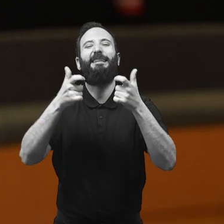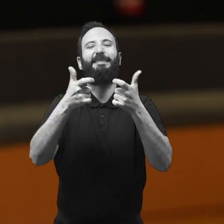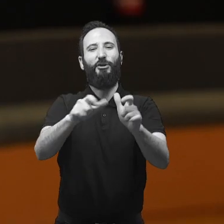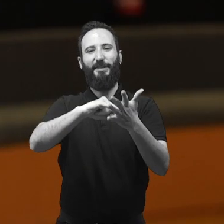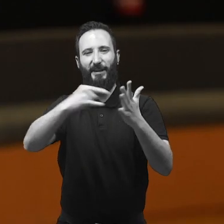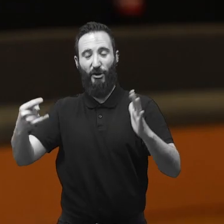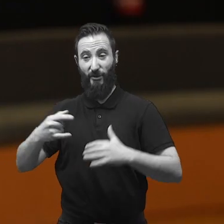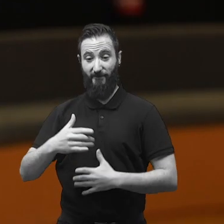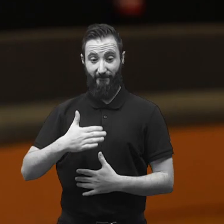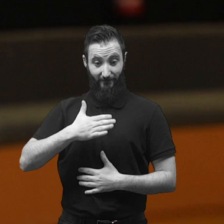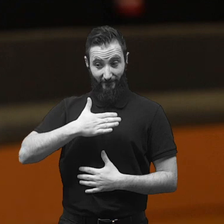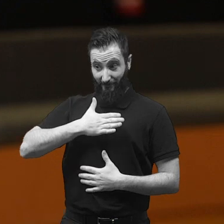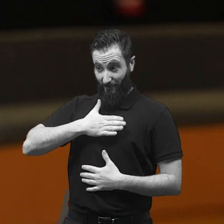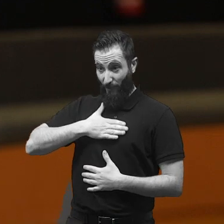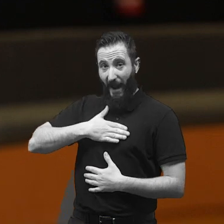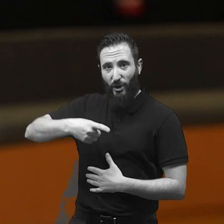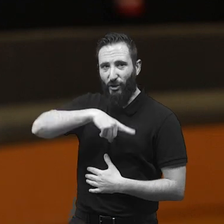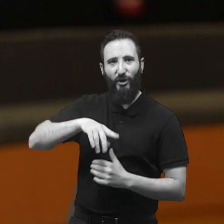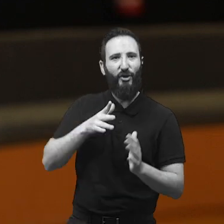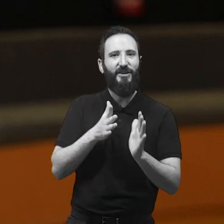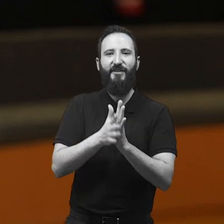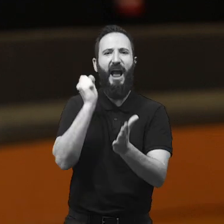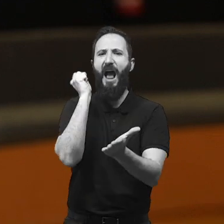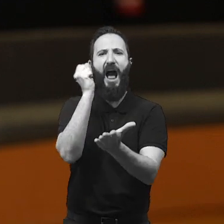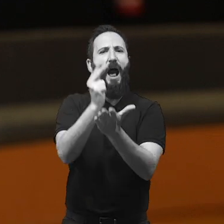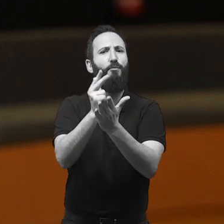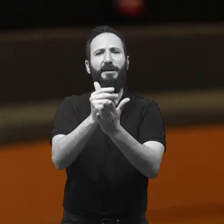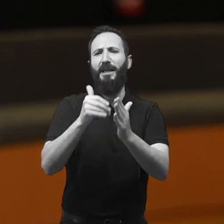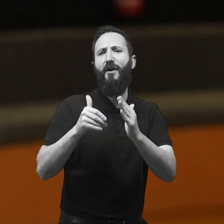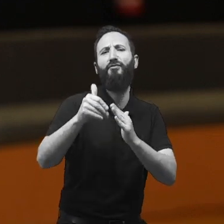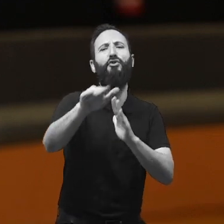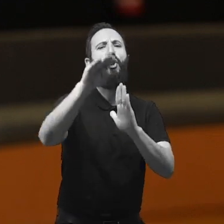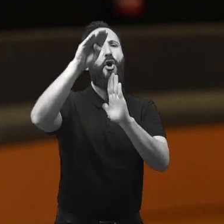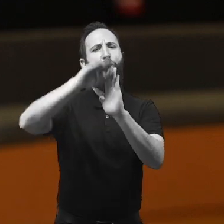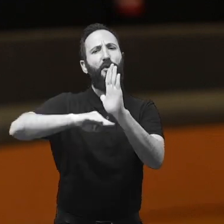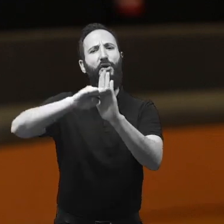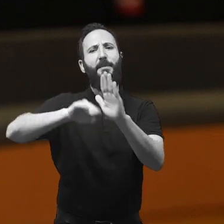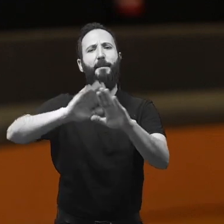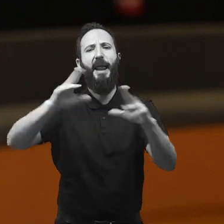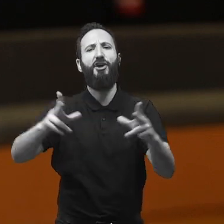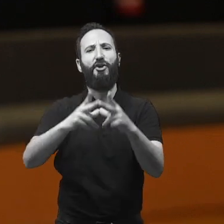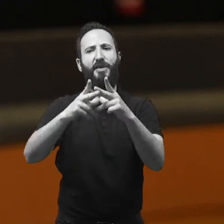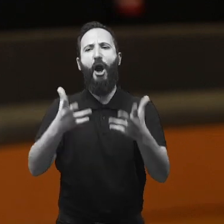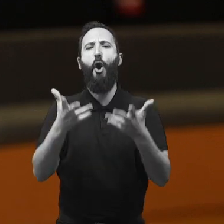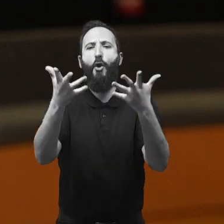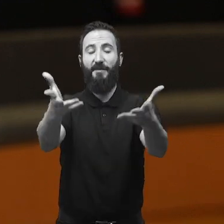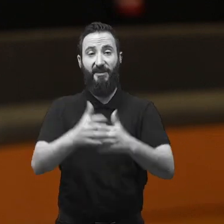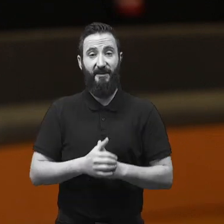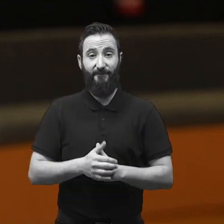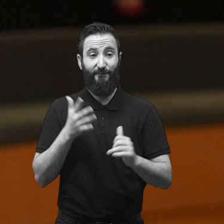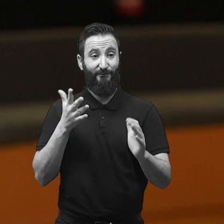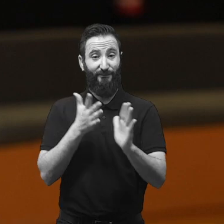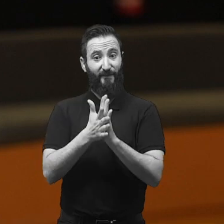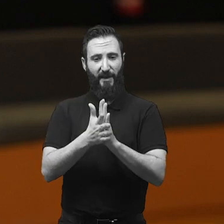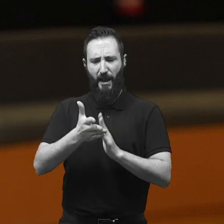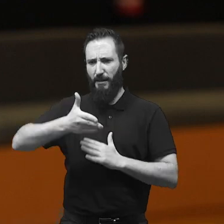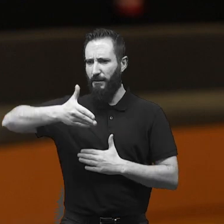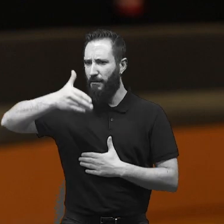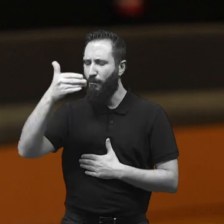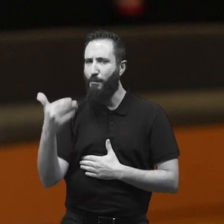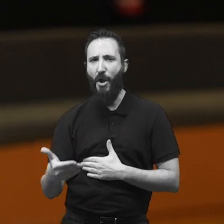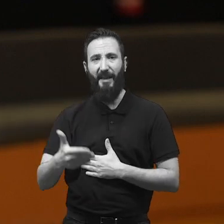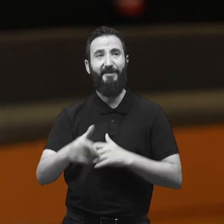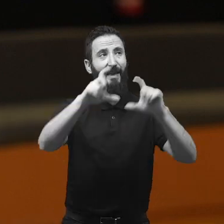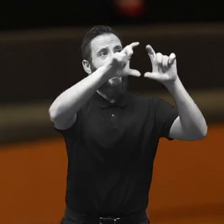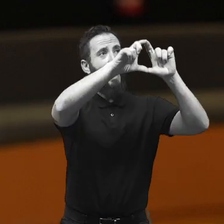una apuesta de largo de este programa en sociedad. Era muy importante que las